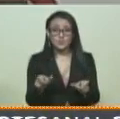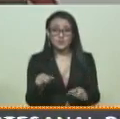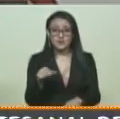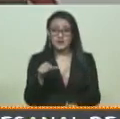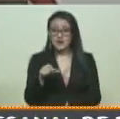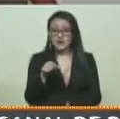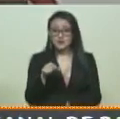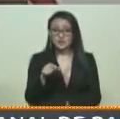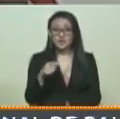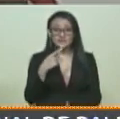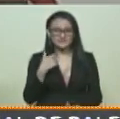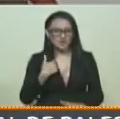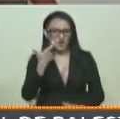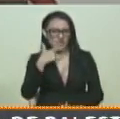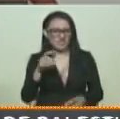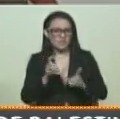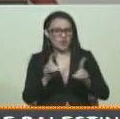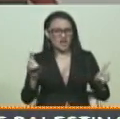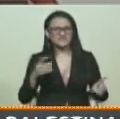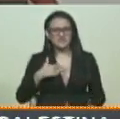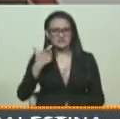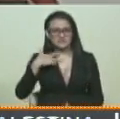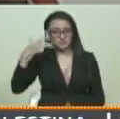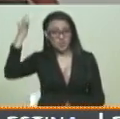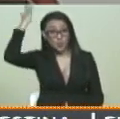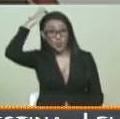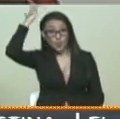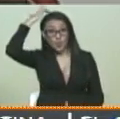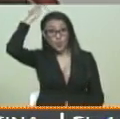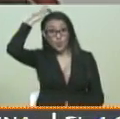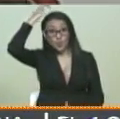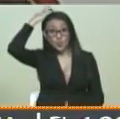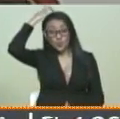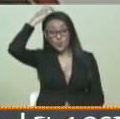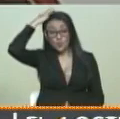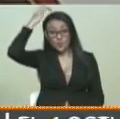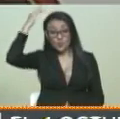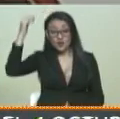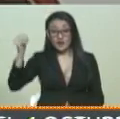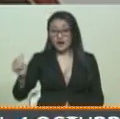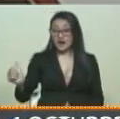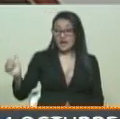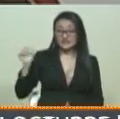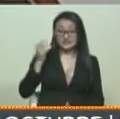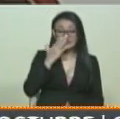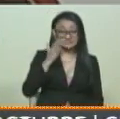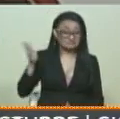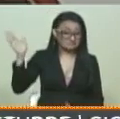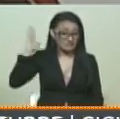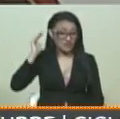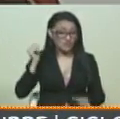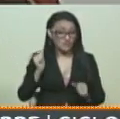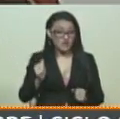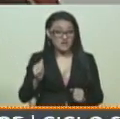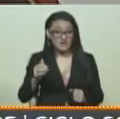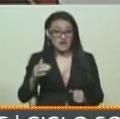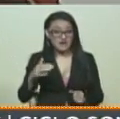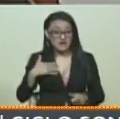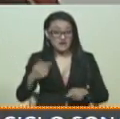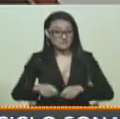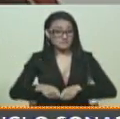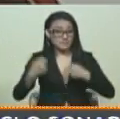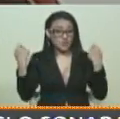hacen llamar democráticos, pero por detrás juegan a golpes de mano para